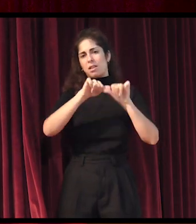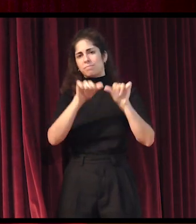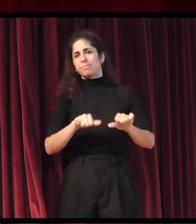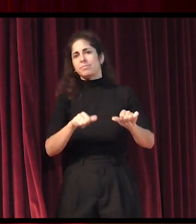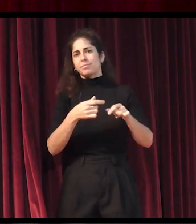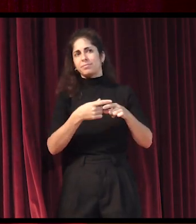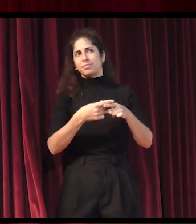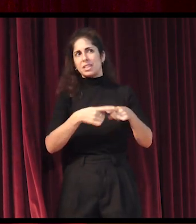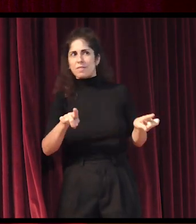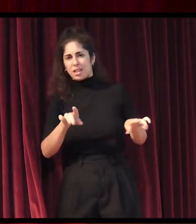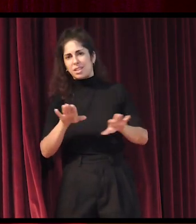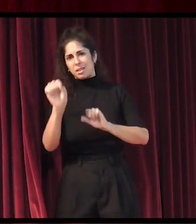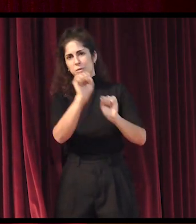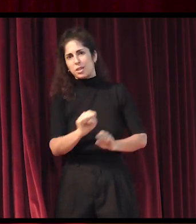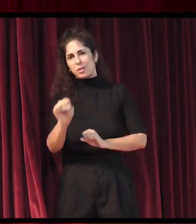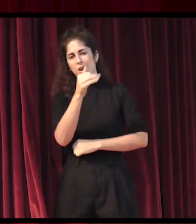adolescencia del Gobierno de Canarias.